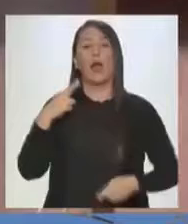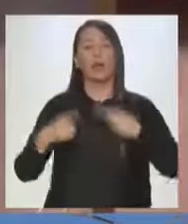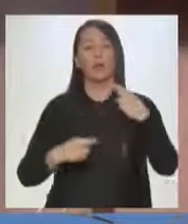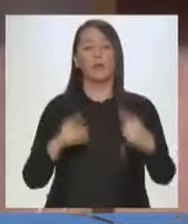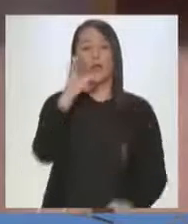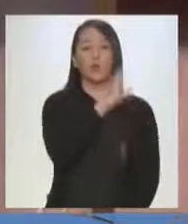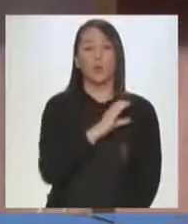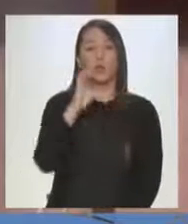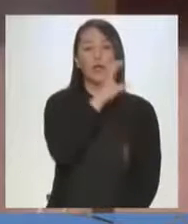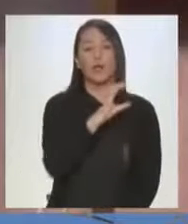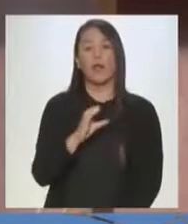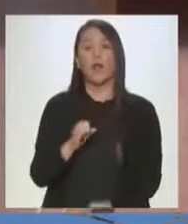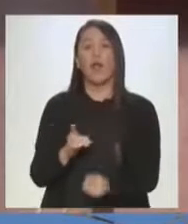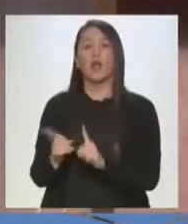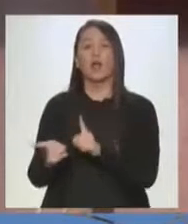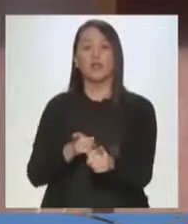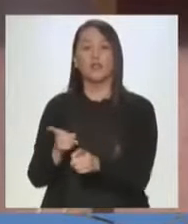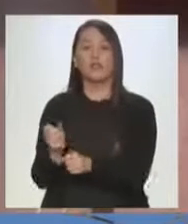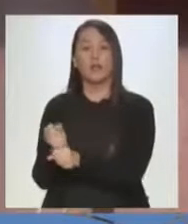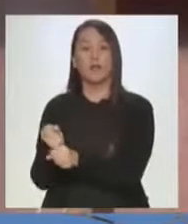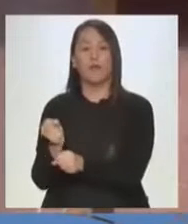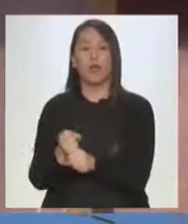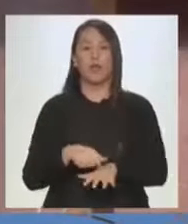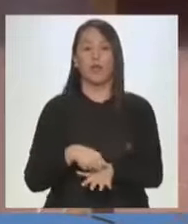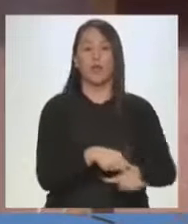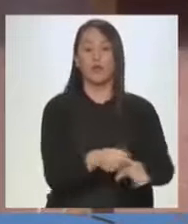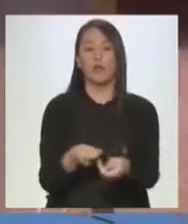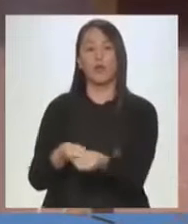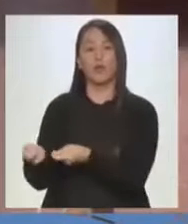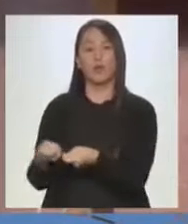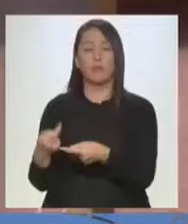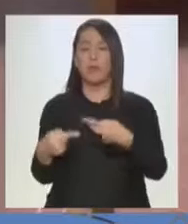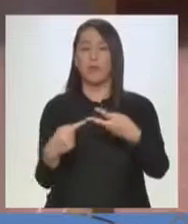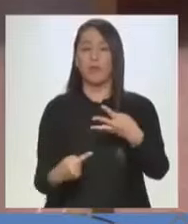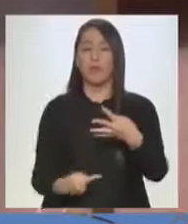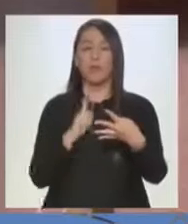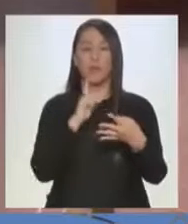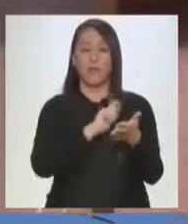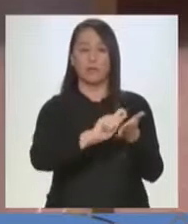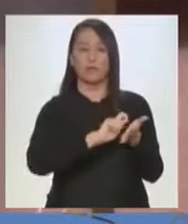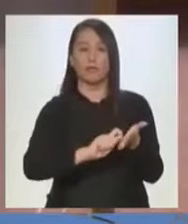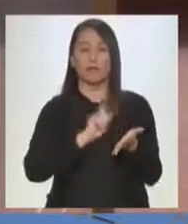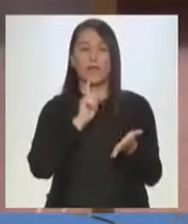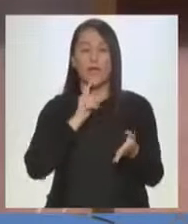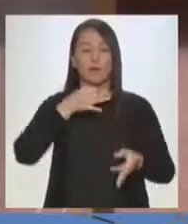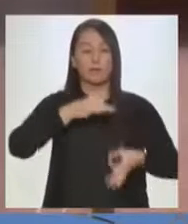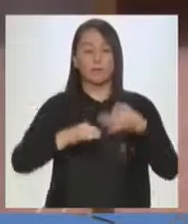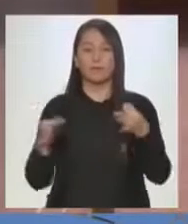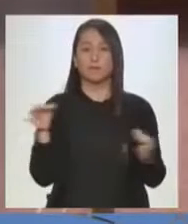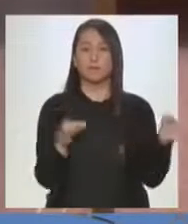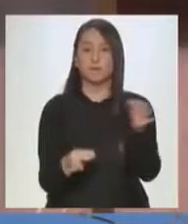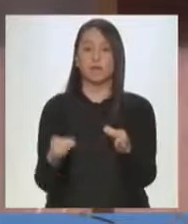dirigentes y voceros de organizaciones de trabajadores, agrupaciones de transportistas, economistas, entre otros que constan en actas, quienes dieron su visión respecto al proyecto de ley